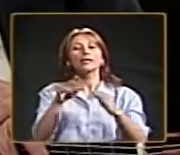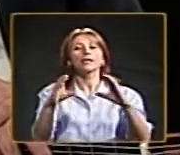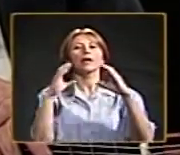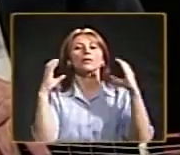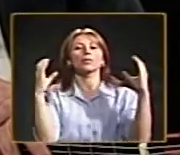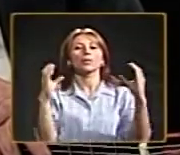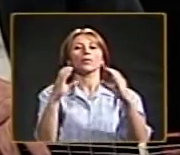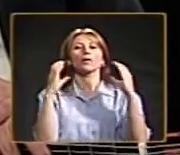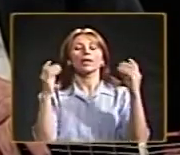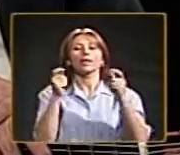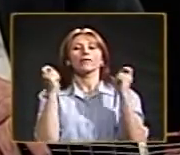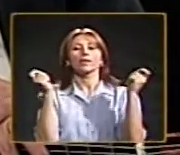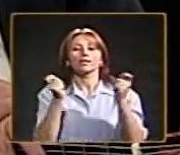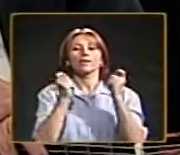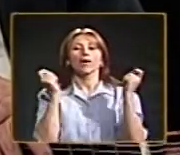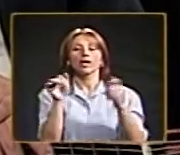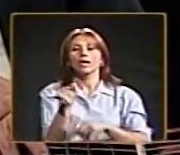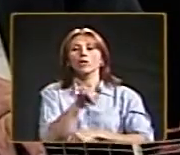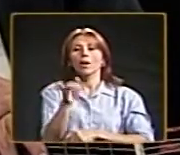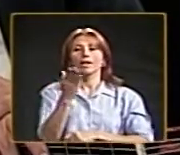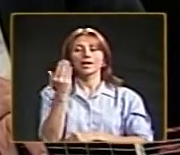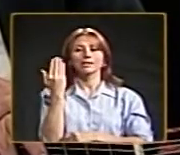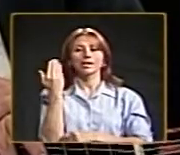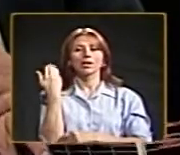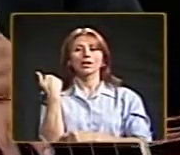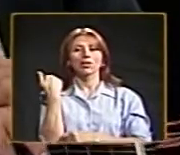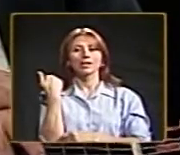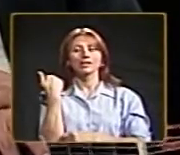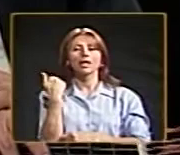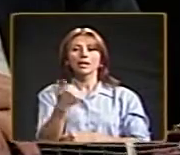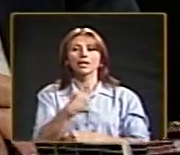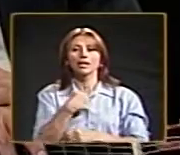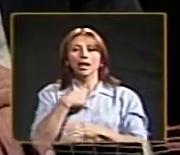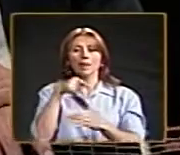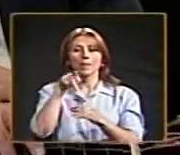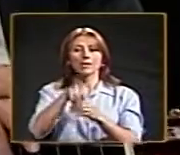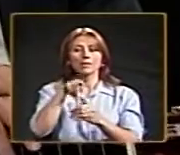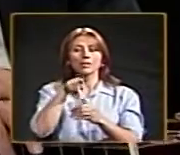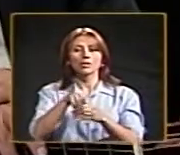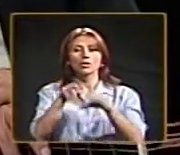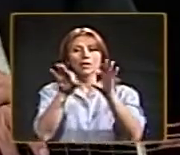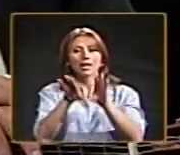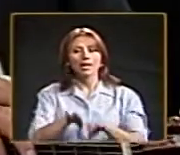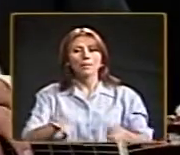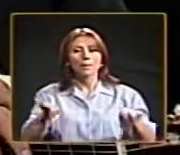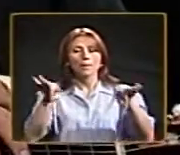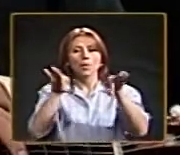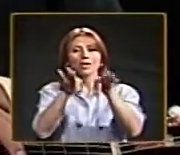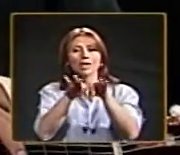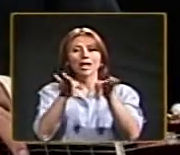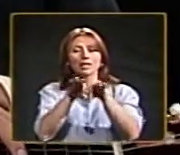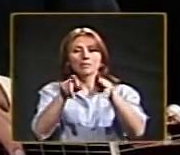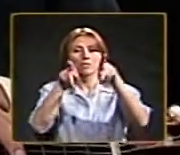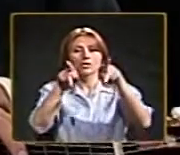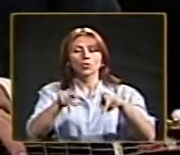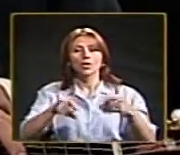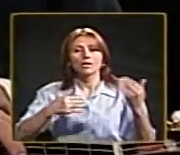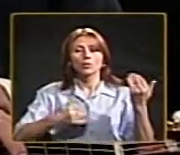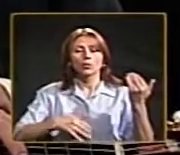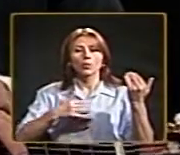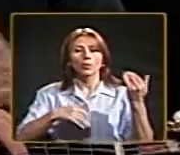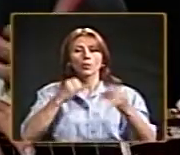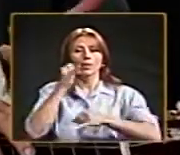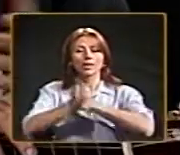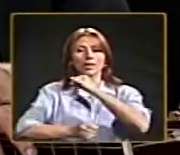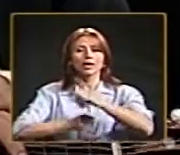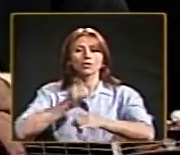esta nueva edición del festival, al igual que las anteriores, contará con la participación de importantes figuras de la guitarra